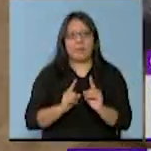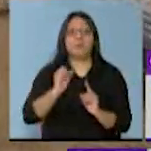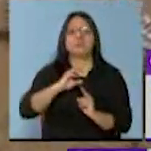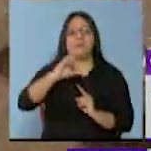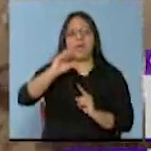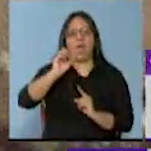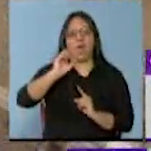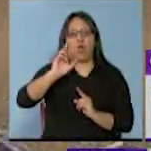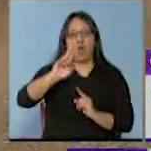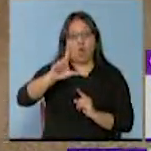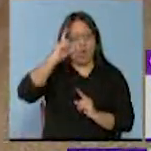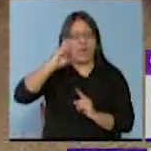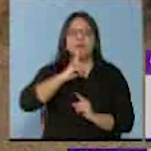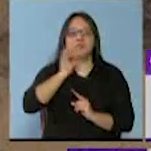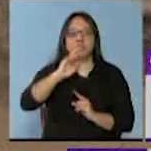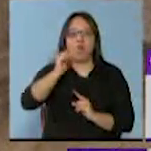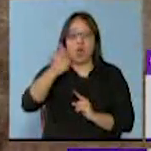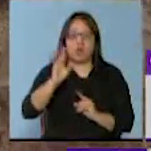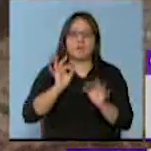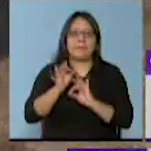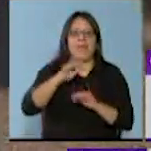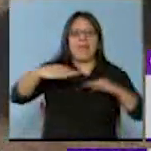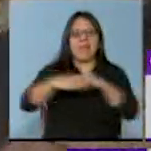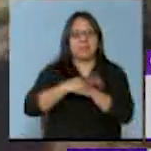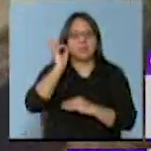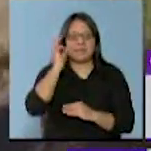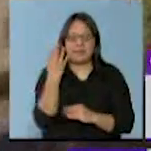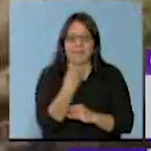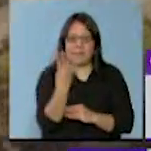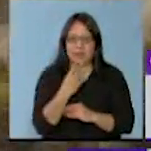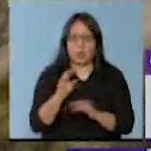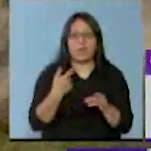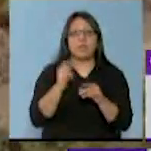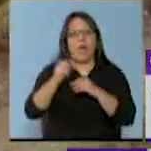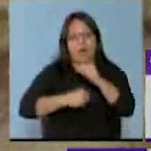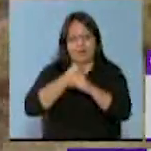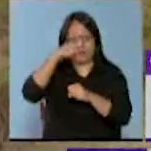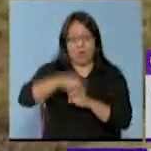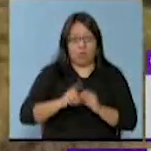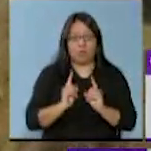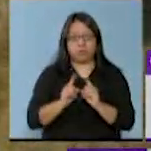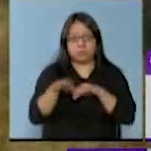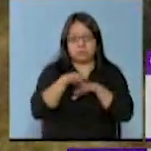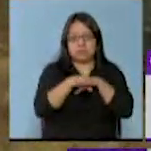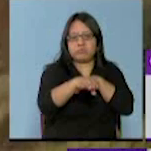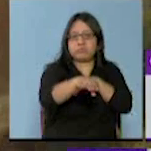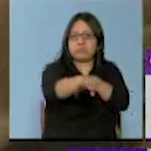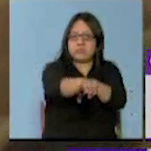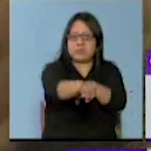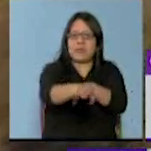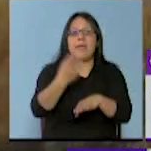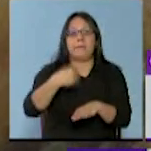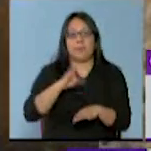ruta nacional 34, por donde en estos momentos transitan los vehículos pasando por esta localidad, porque estamos